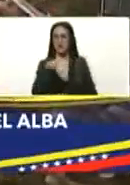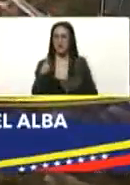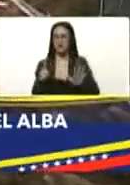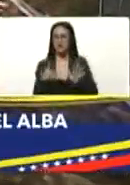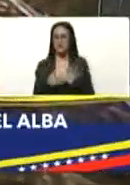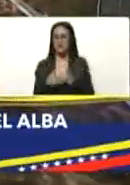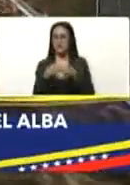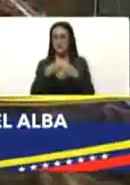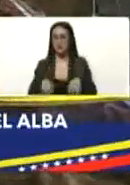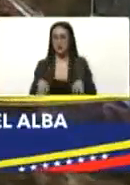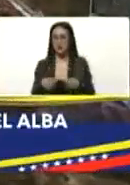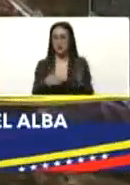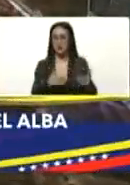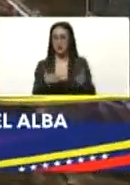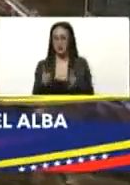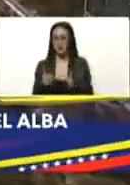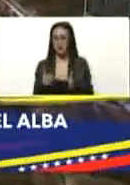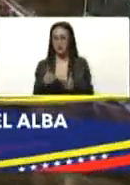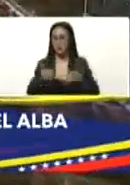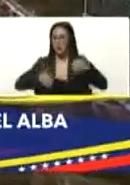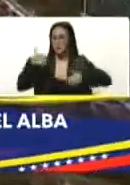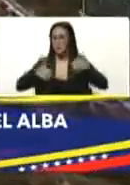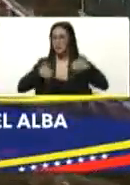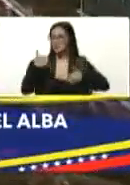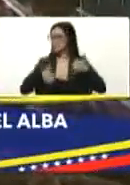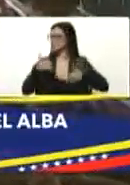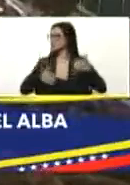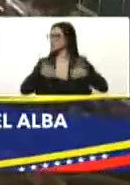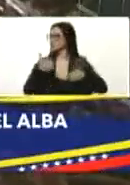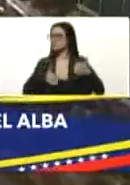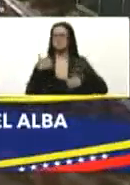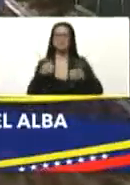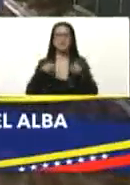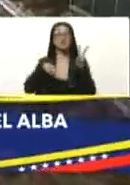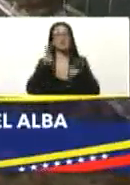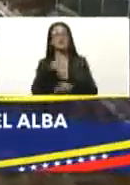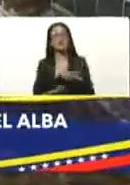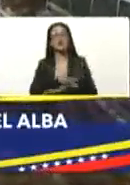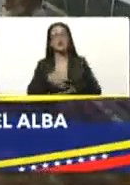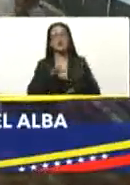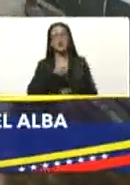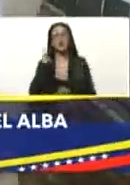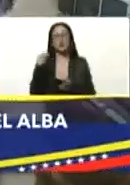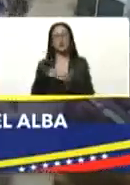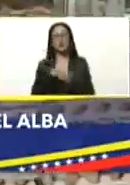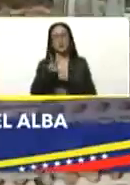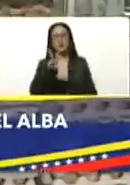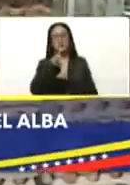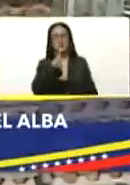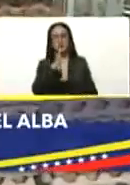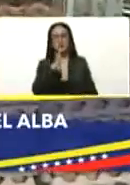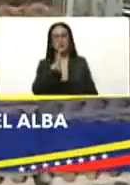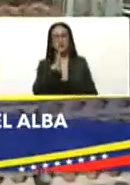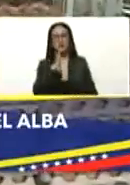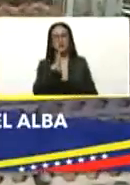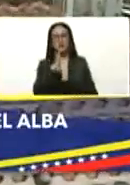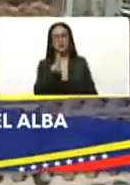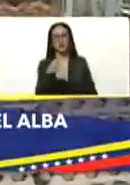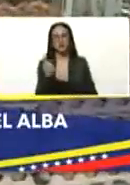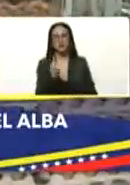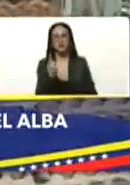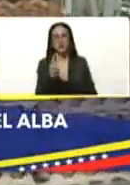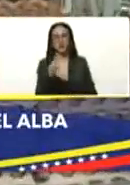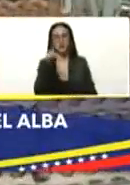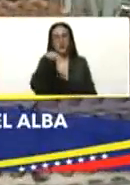17.536.000 cartones de huevo en comparación con los 12 millones del 2021 solo aquí